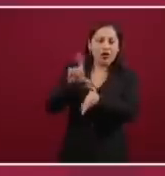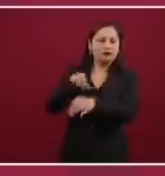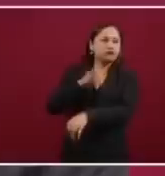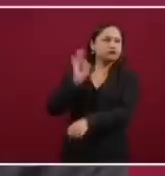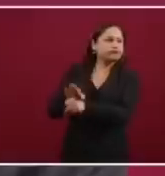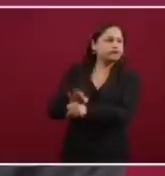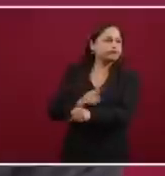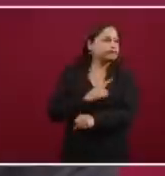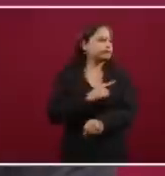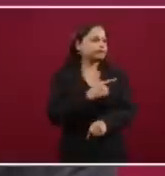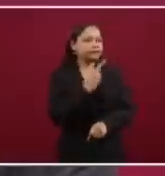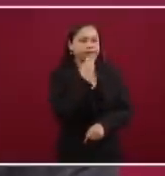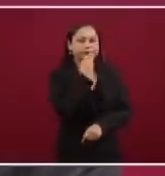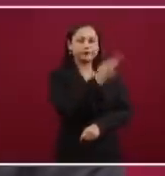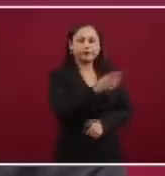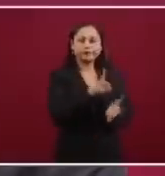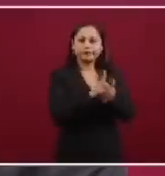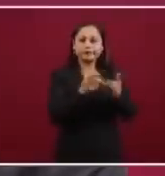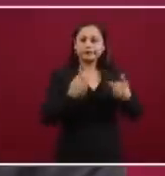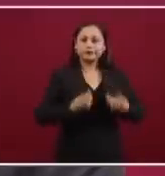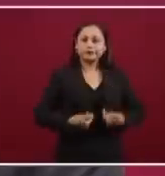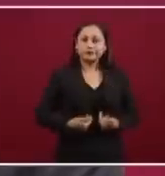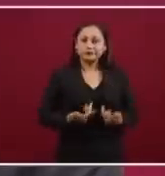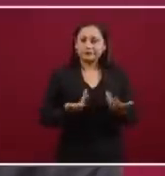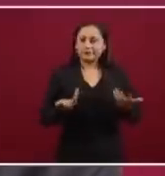es un asunto de